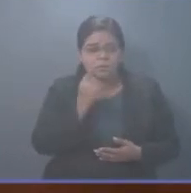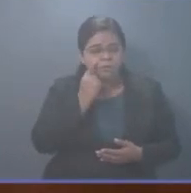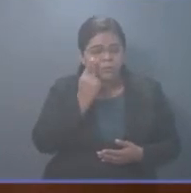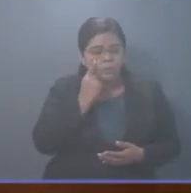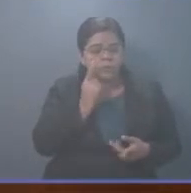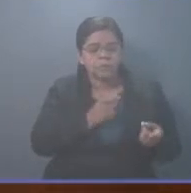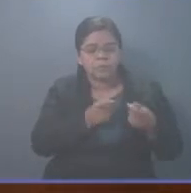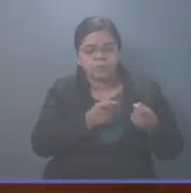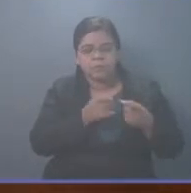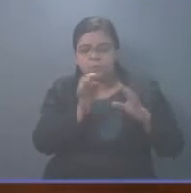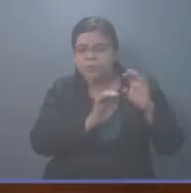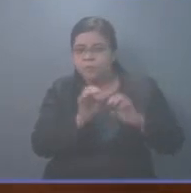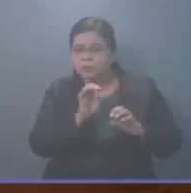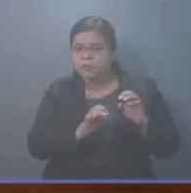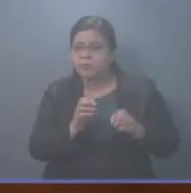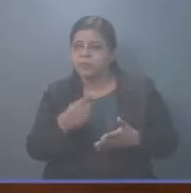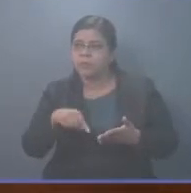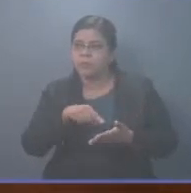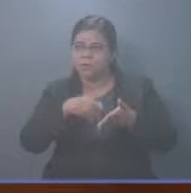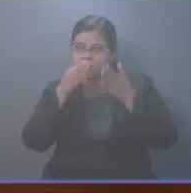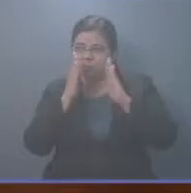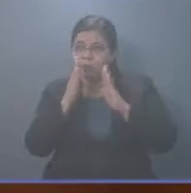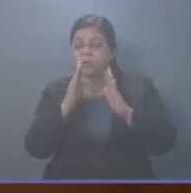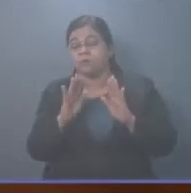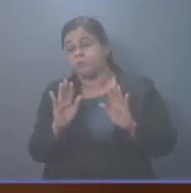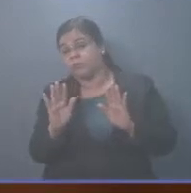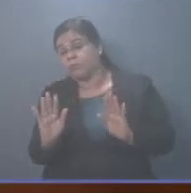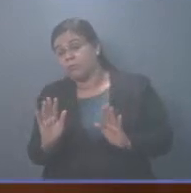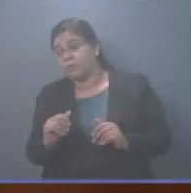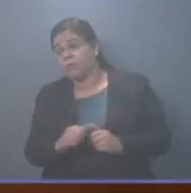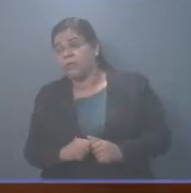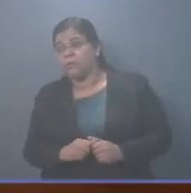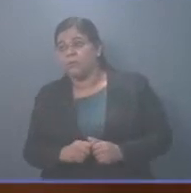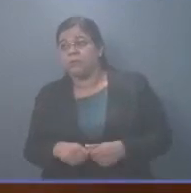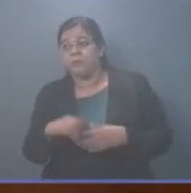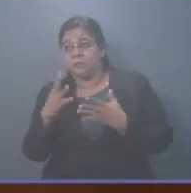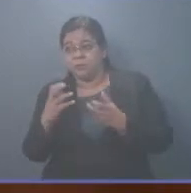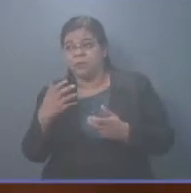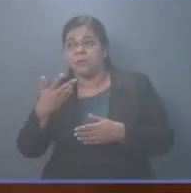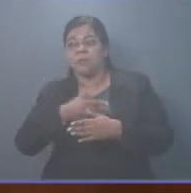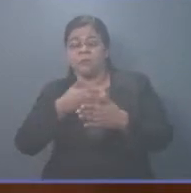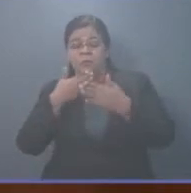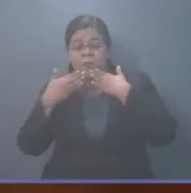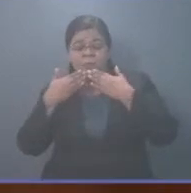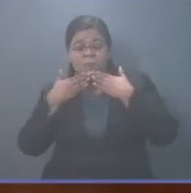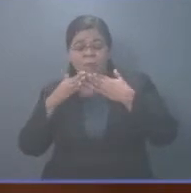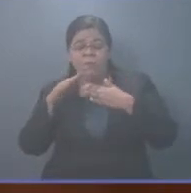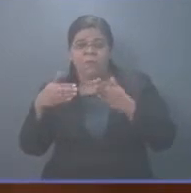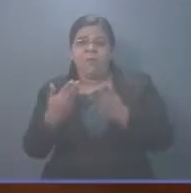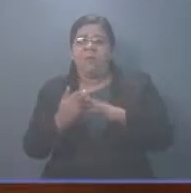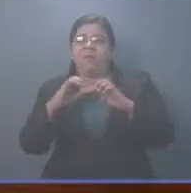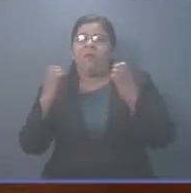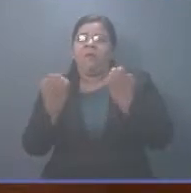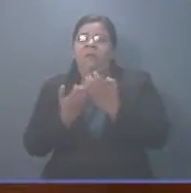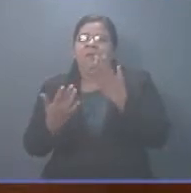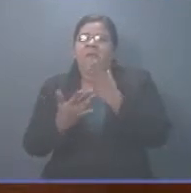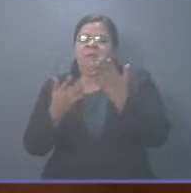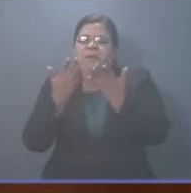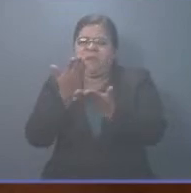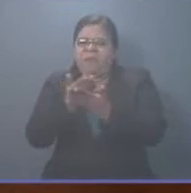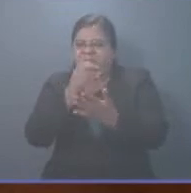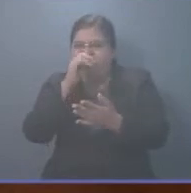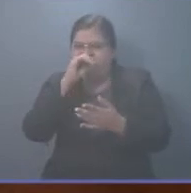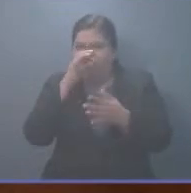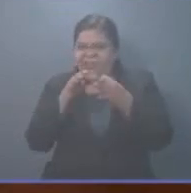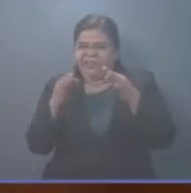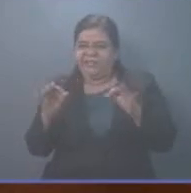evaluar los centros de atención. Sin embargo, para aclarar la presente disposición, el equipo técnico propone la siguiente